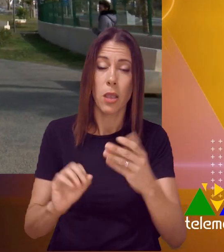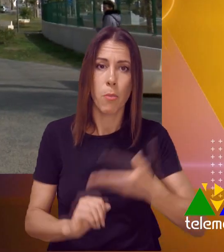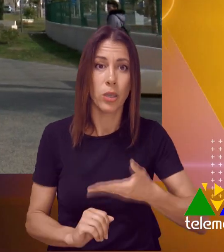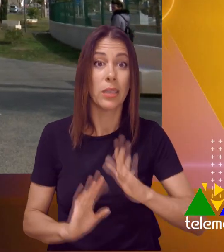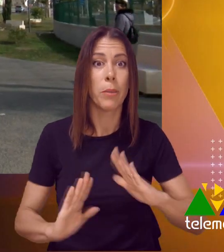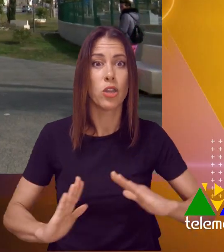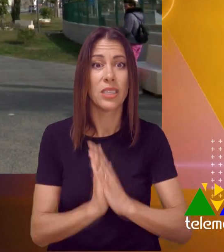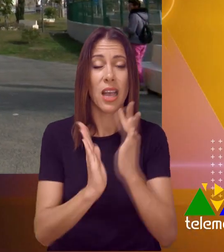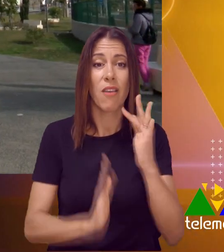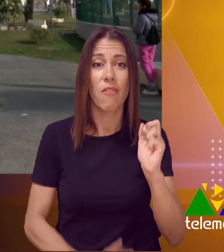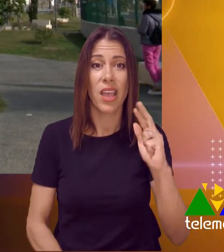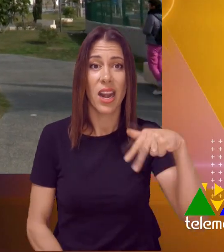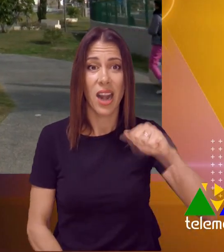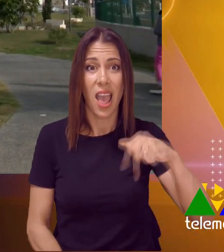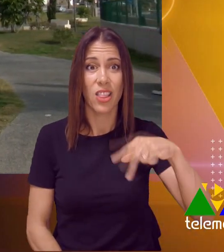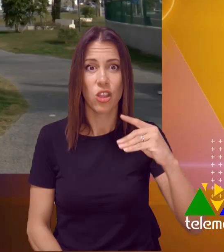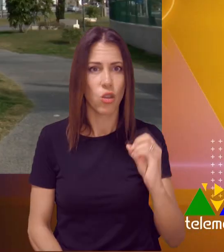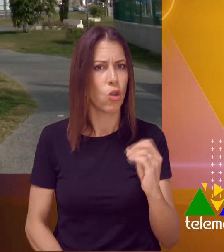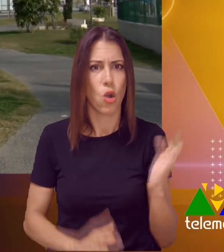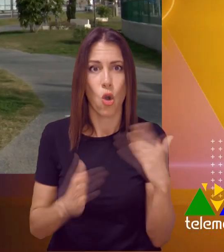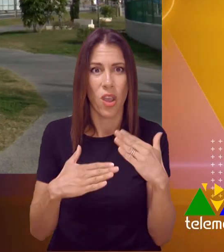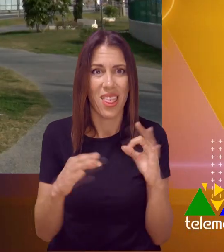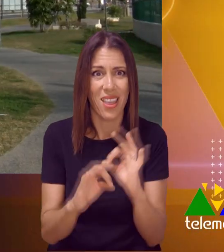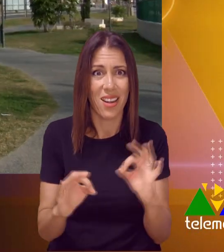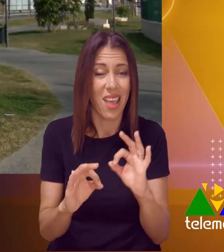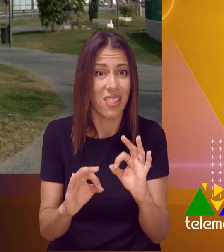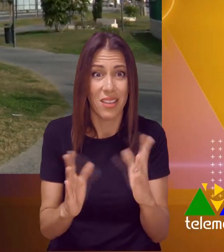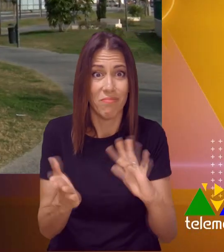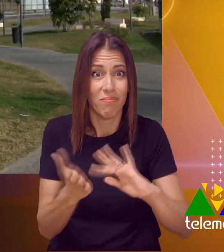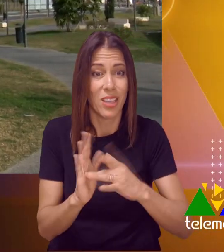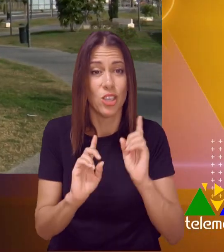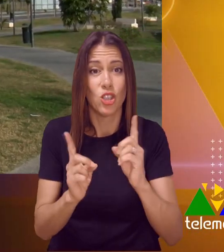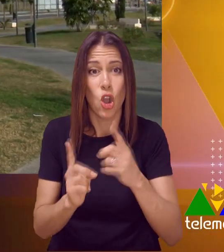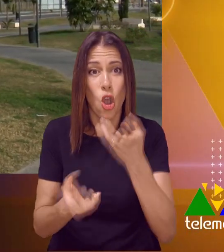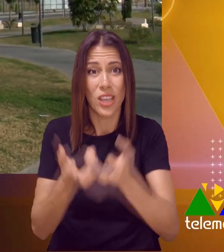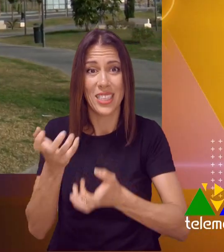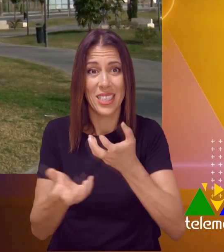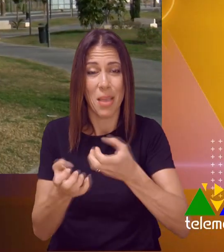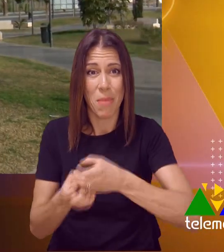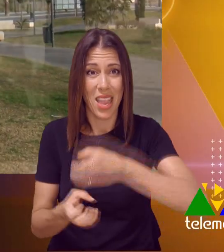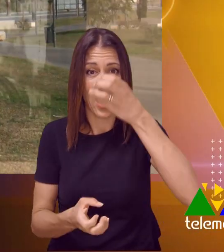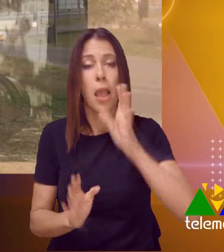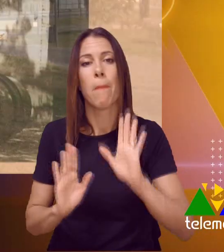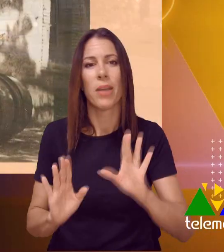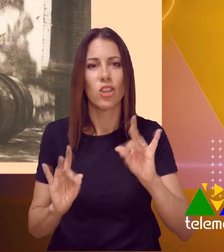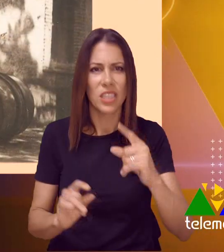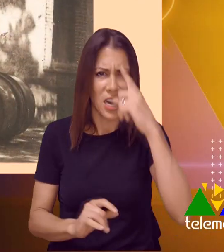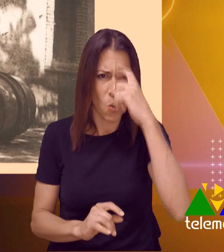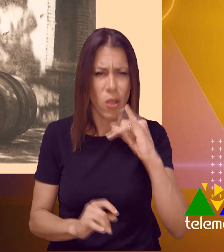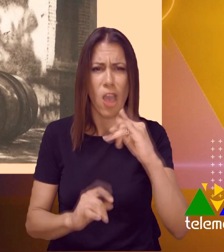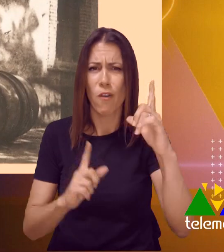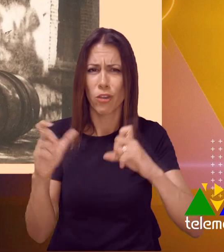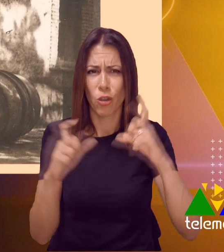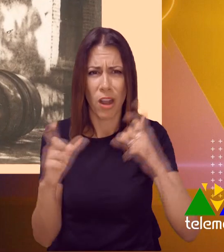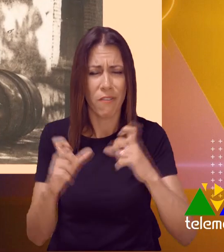Fernando no queda nada, no ha quedado absolutamente nada más que la chimenea, pero sí que queda el recuerdo,